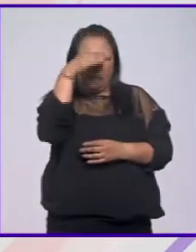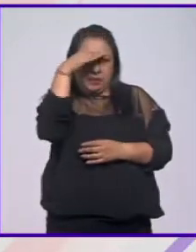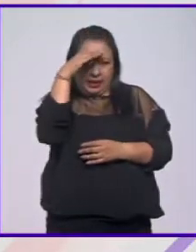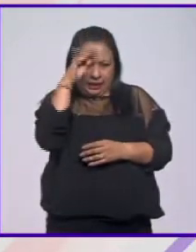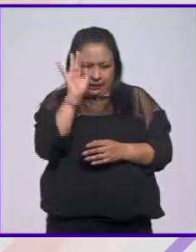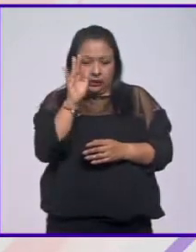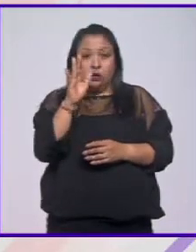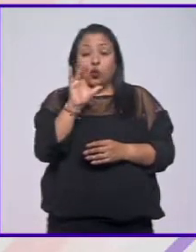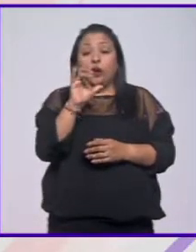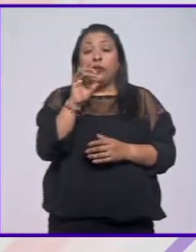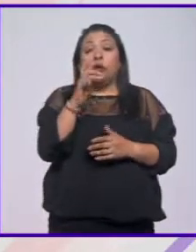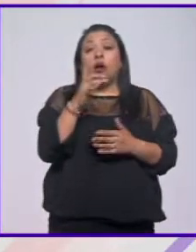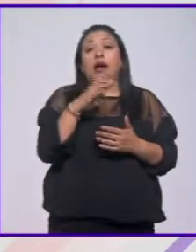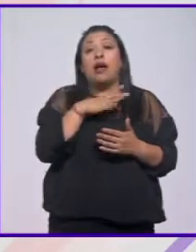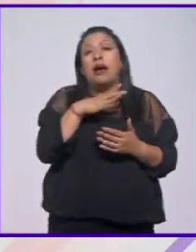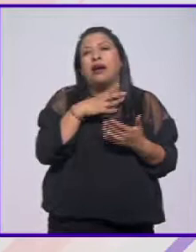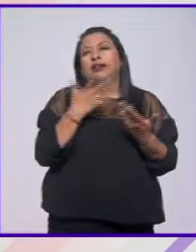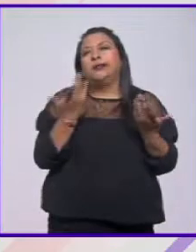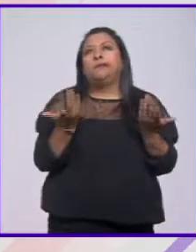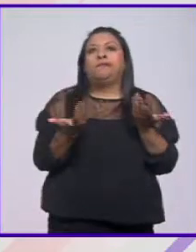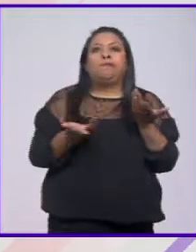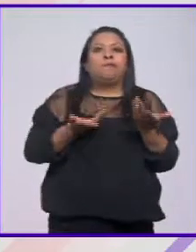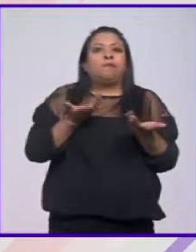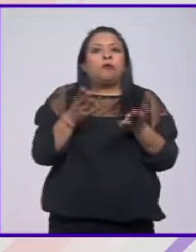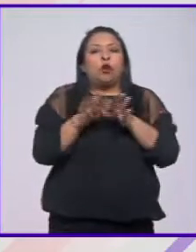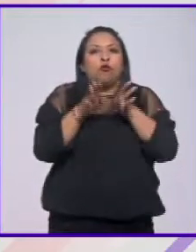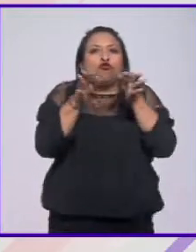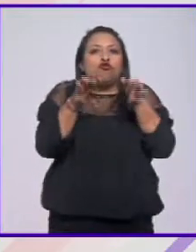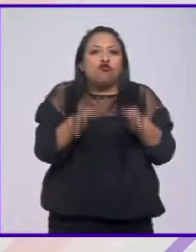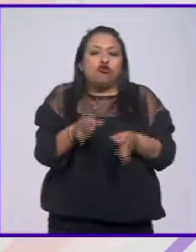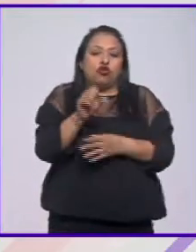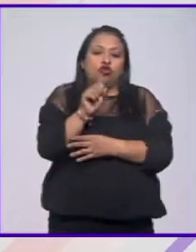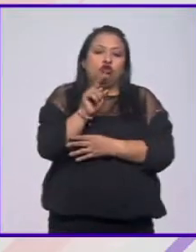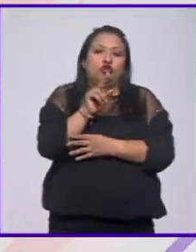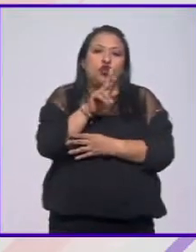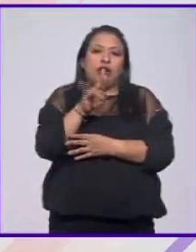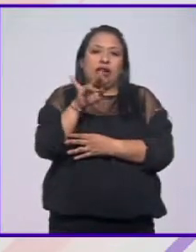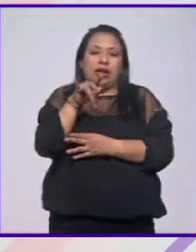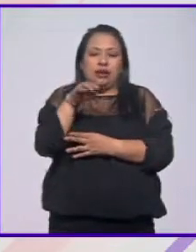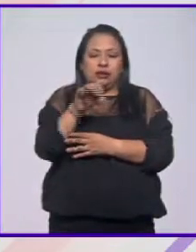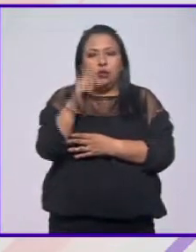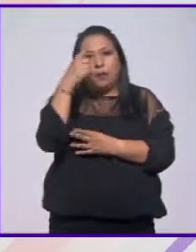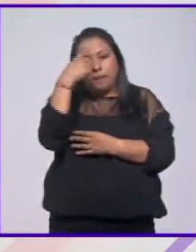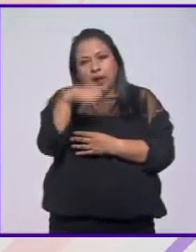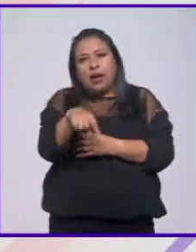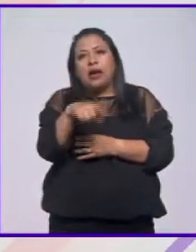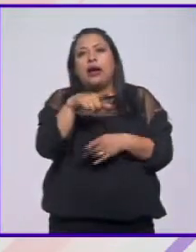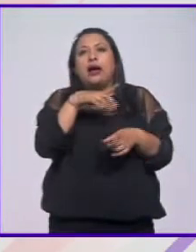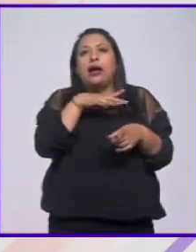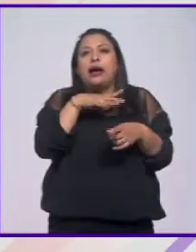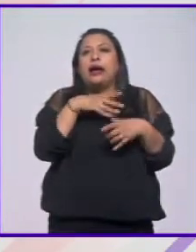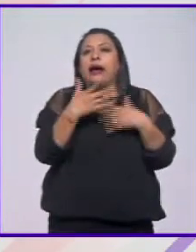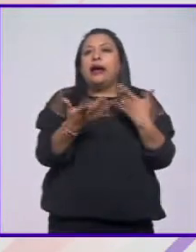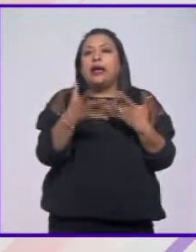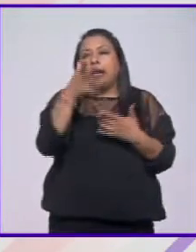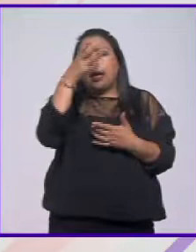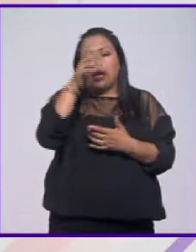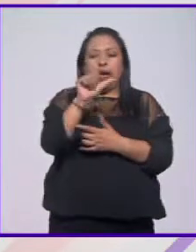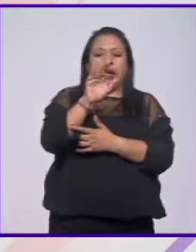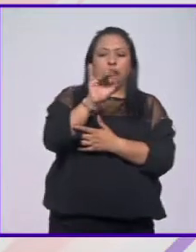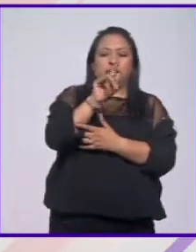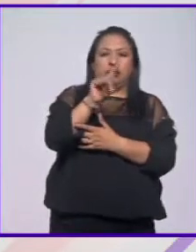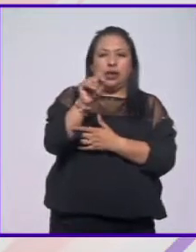que el hecho de haber dejado de una manera, digamos, más formal el surrealismo para abordar el